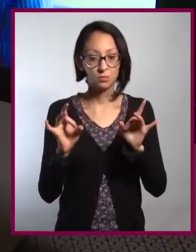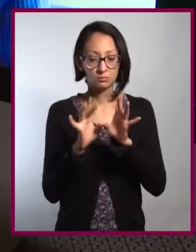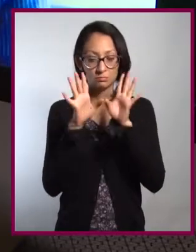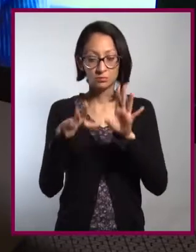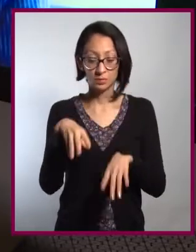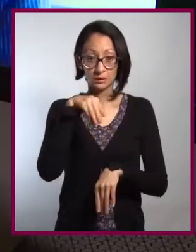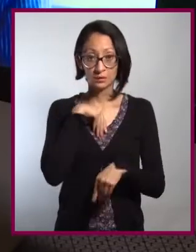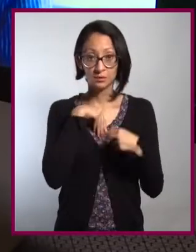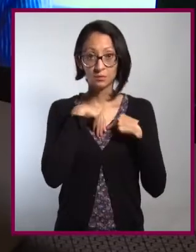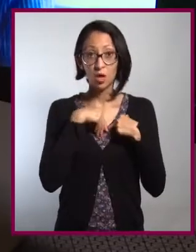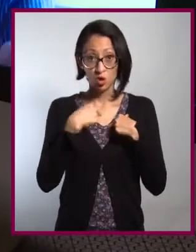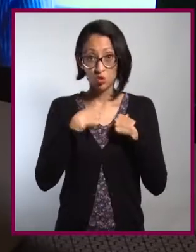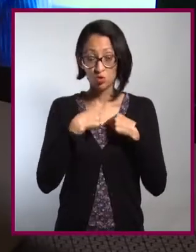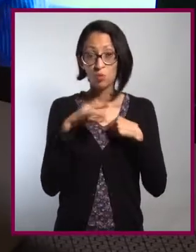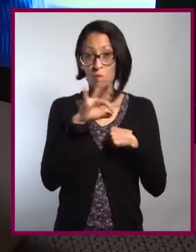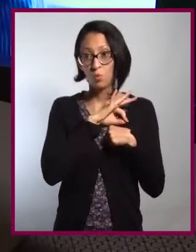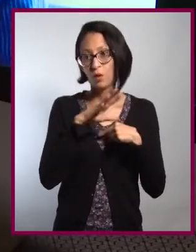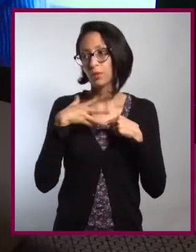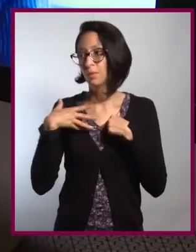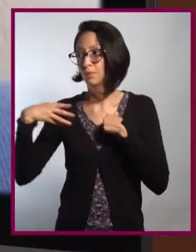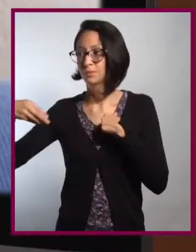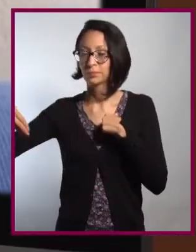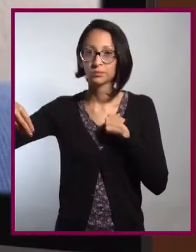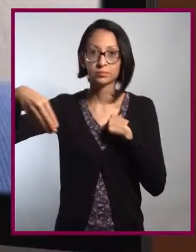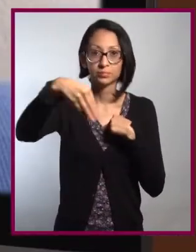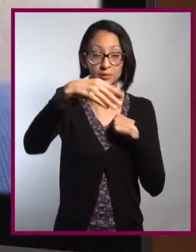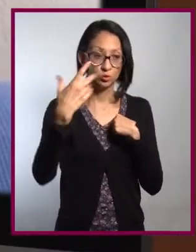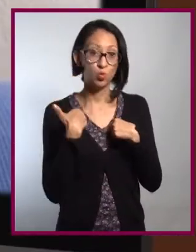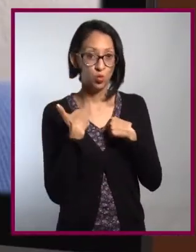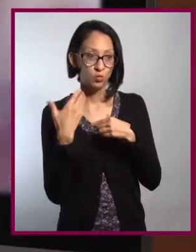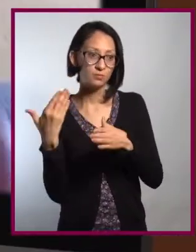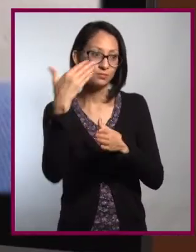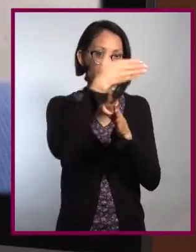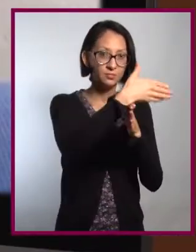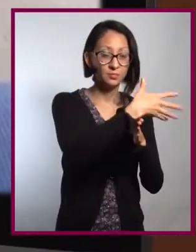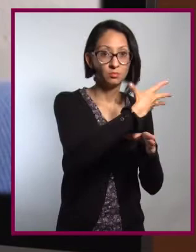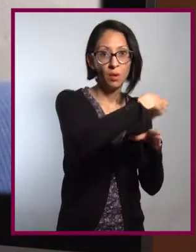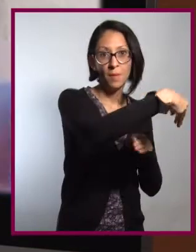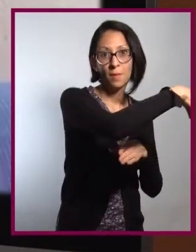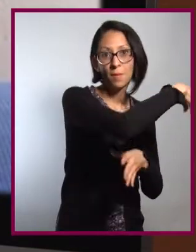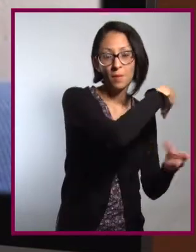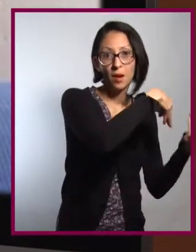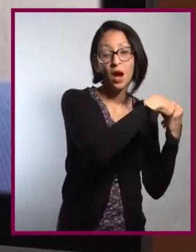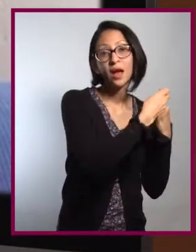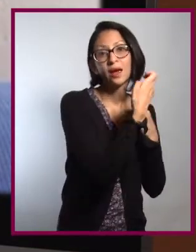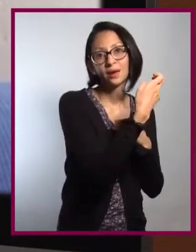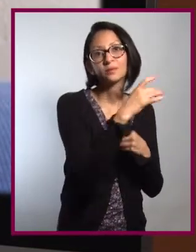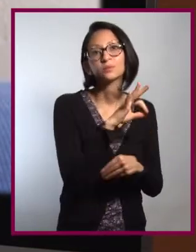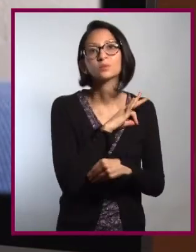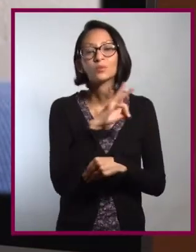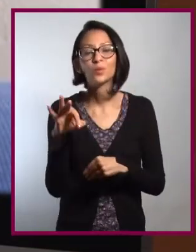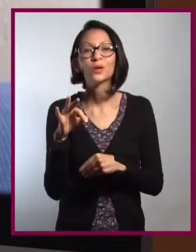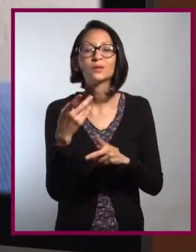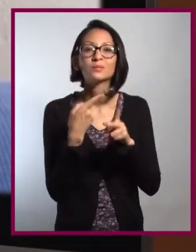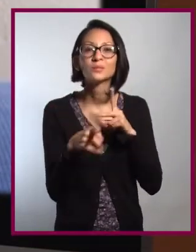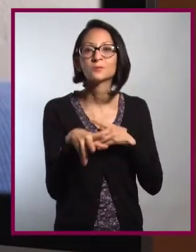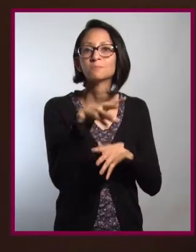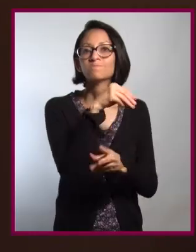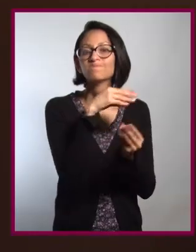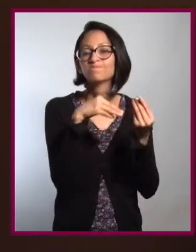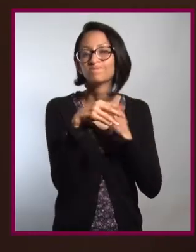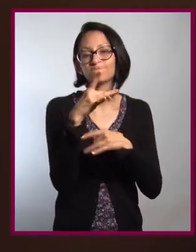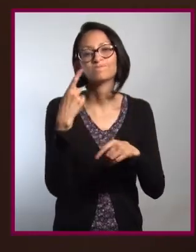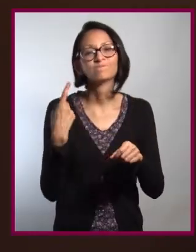transmitirse a otras personas al regresar a su comunidad, entonces eso puede hacer que se propague ciertas